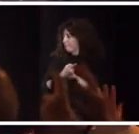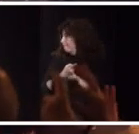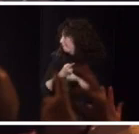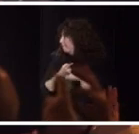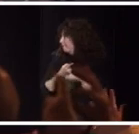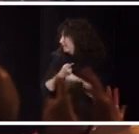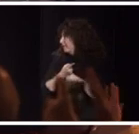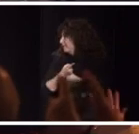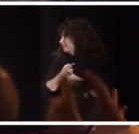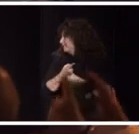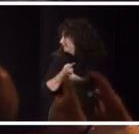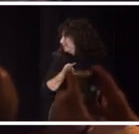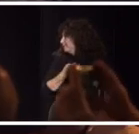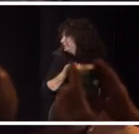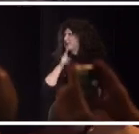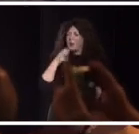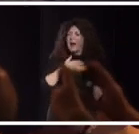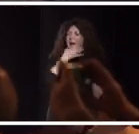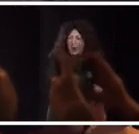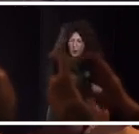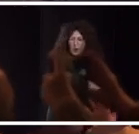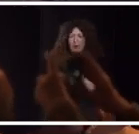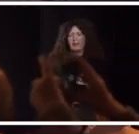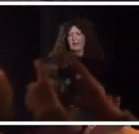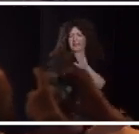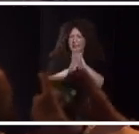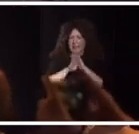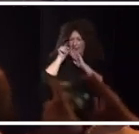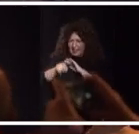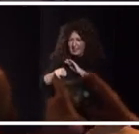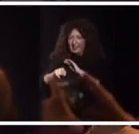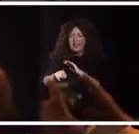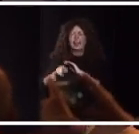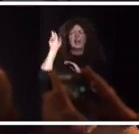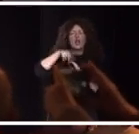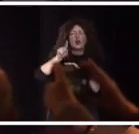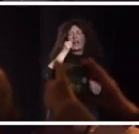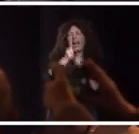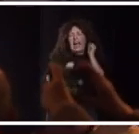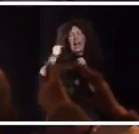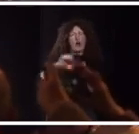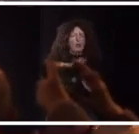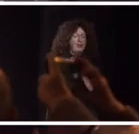Egipto. Es una vergüenza, compañeros y compañeras.